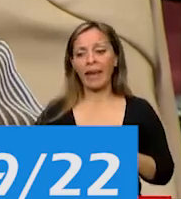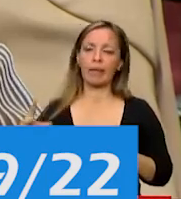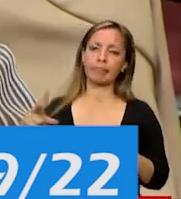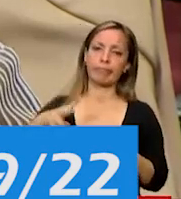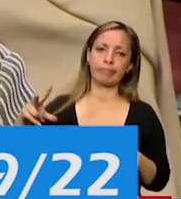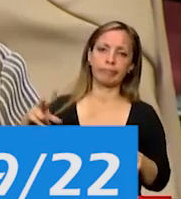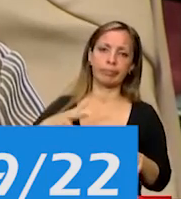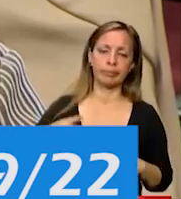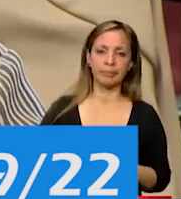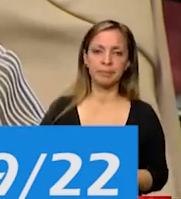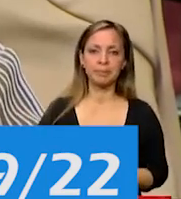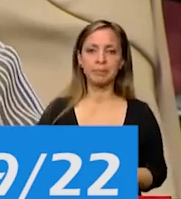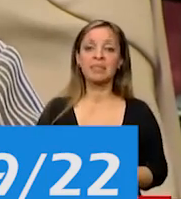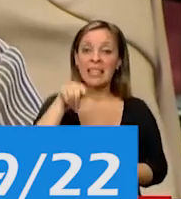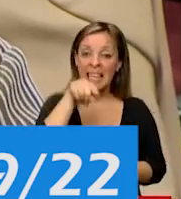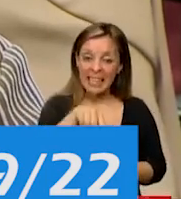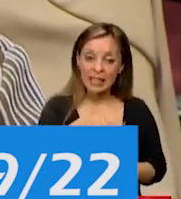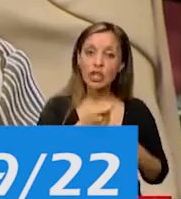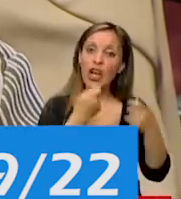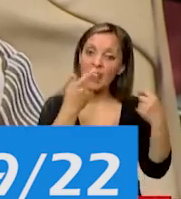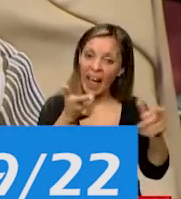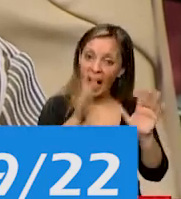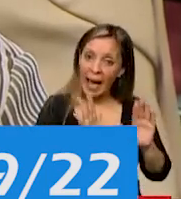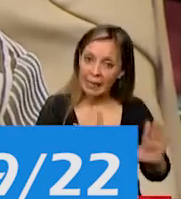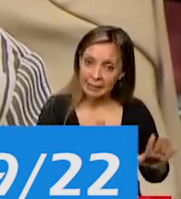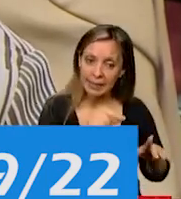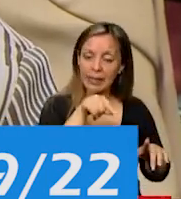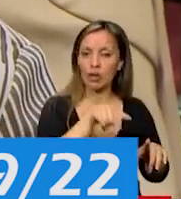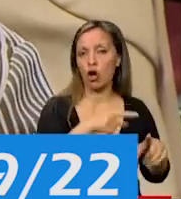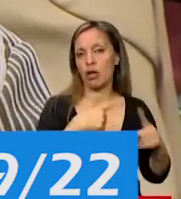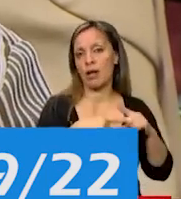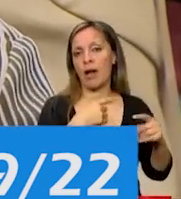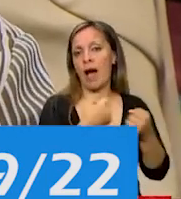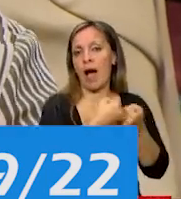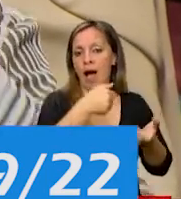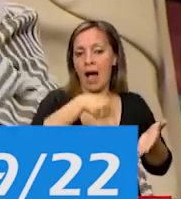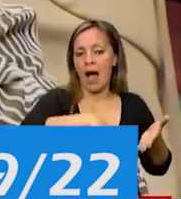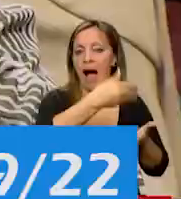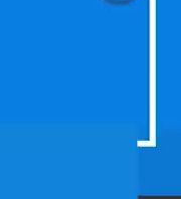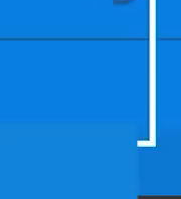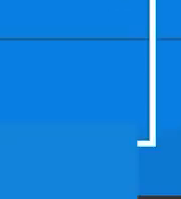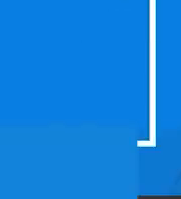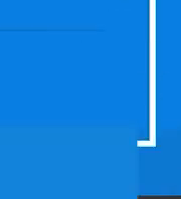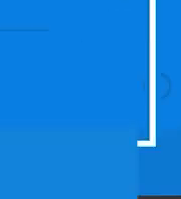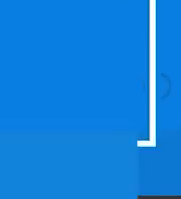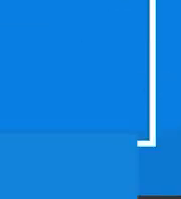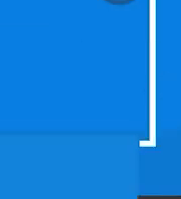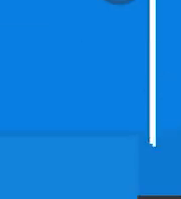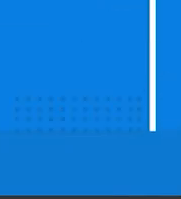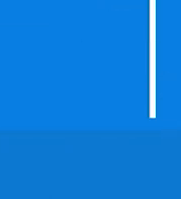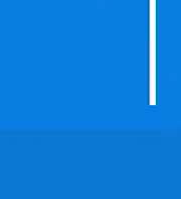holgada. Y eso es lo que se está permitiendo hoy con este consenso fiscal.